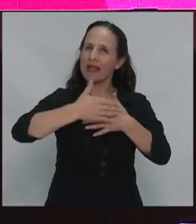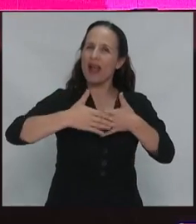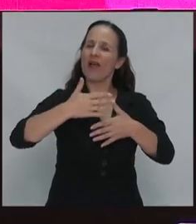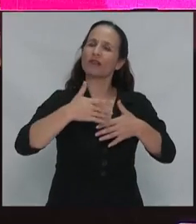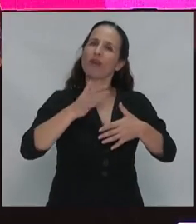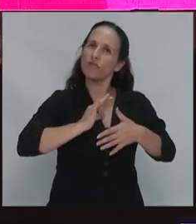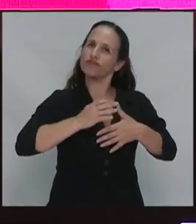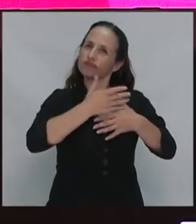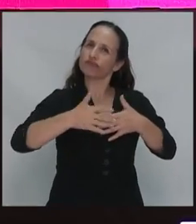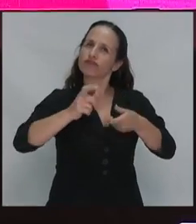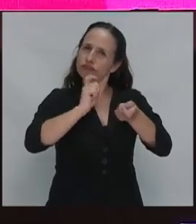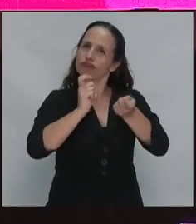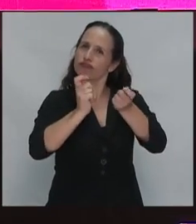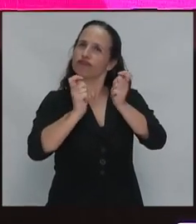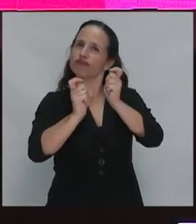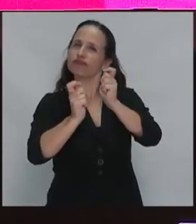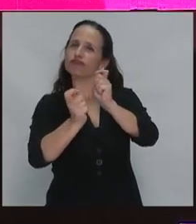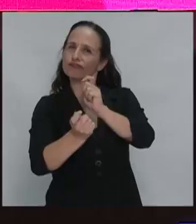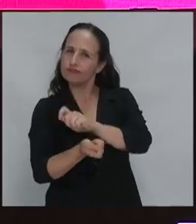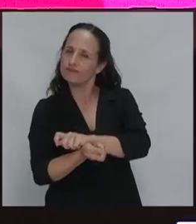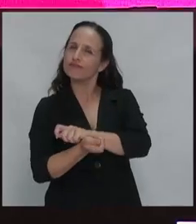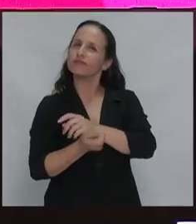durante los últimos años